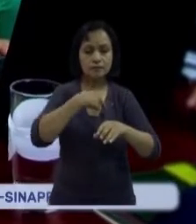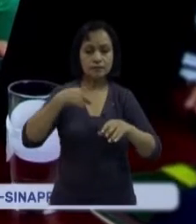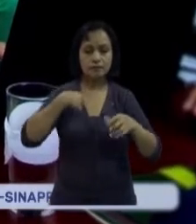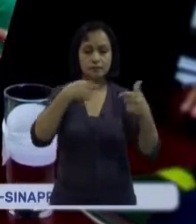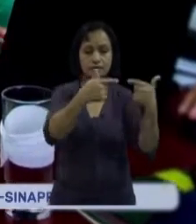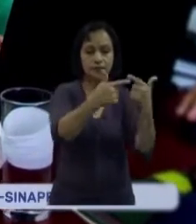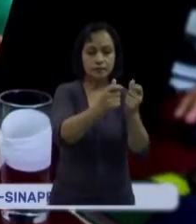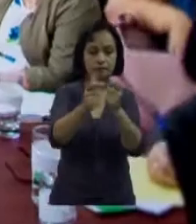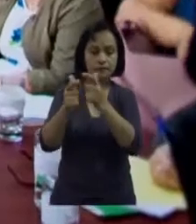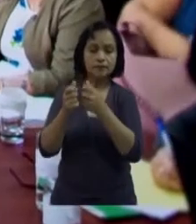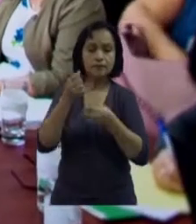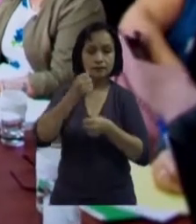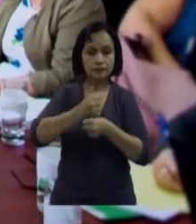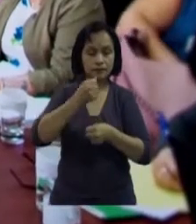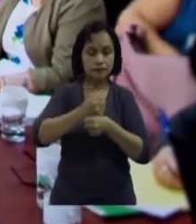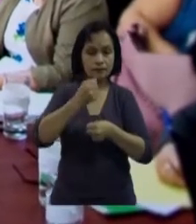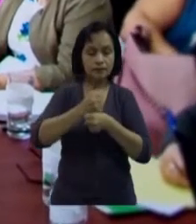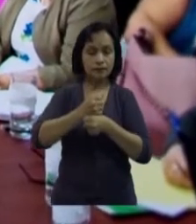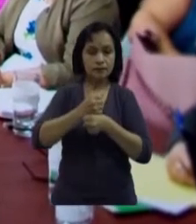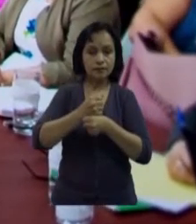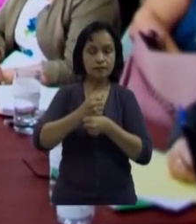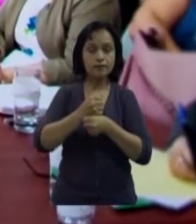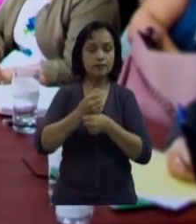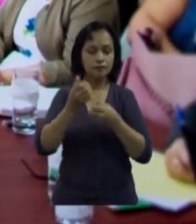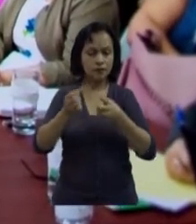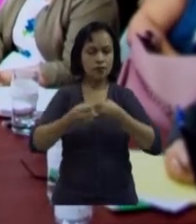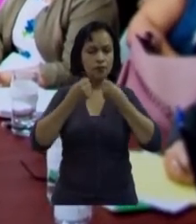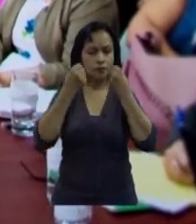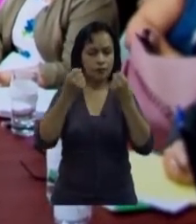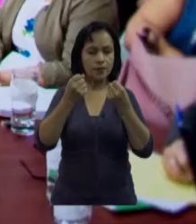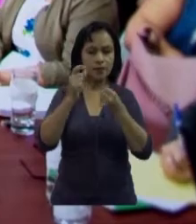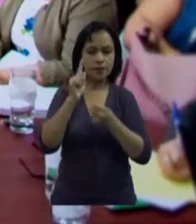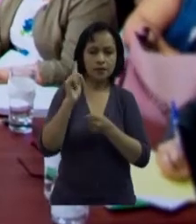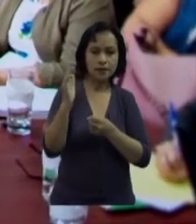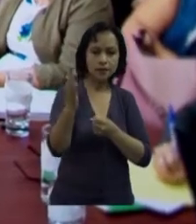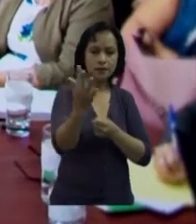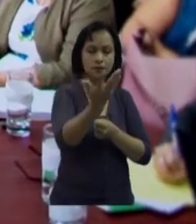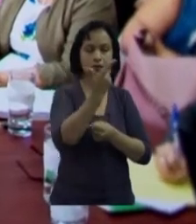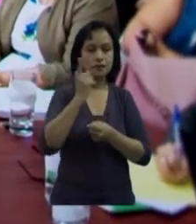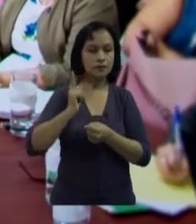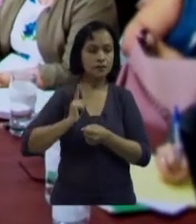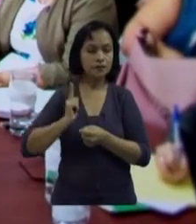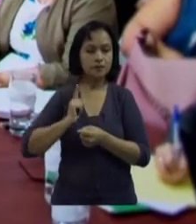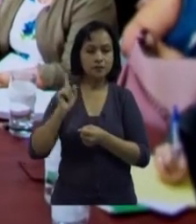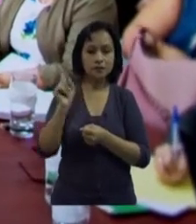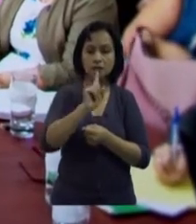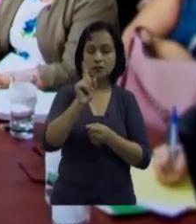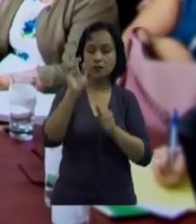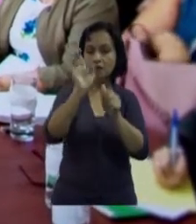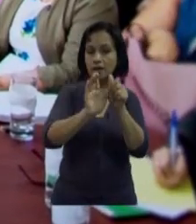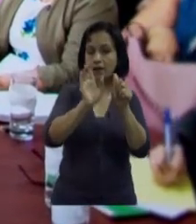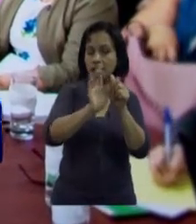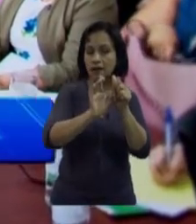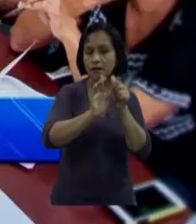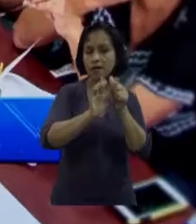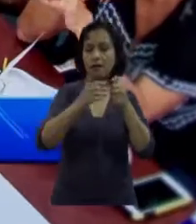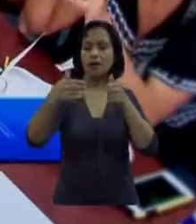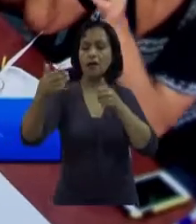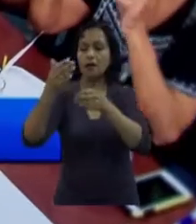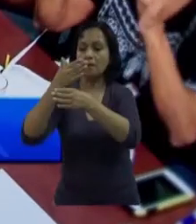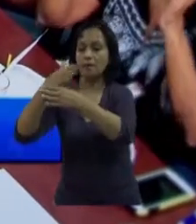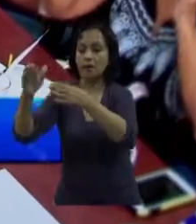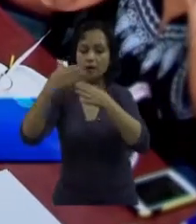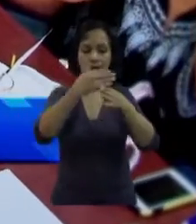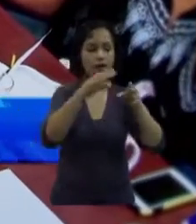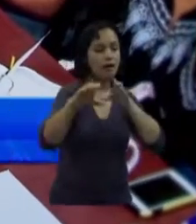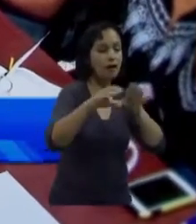nivel de equipos de trabajo. Esa es una fortaleza que nosotros tenemos. No es de que andamos cada institución